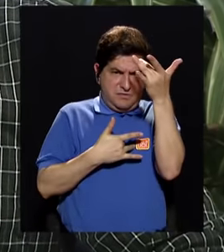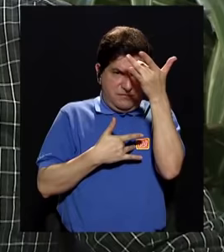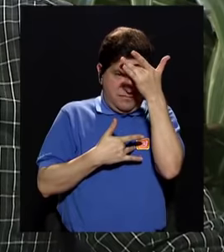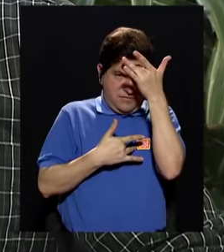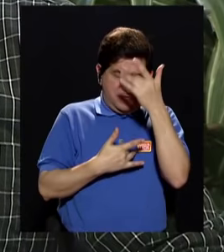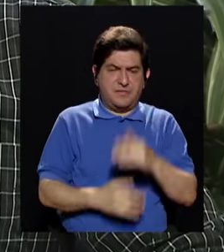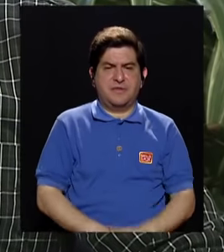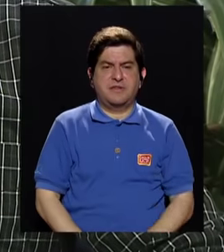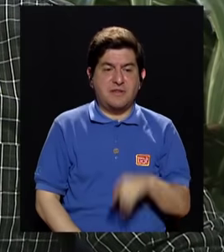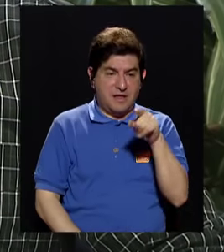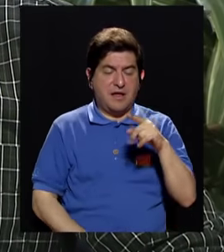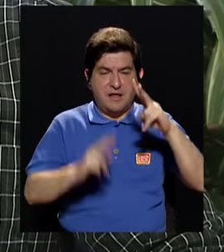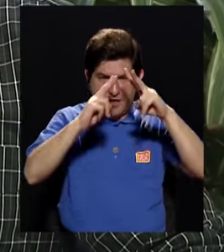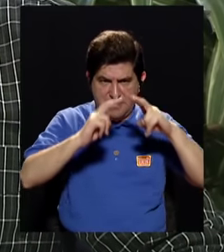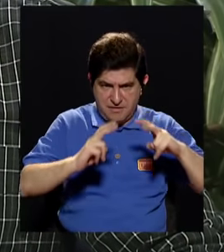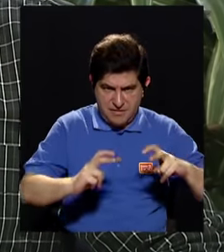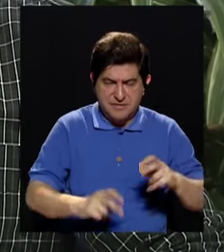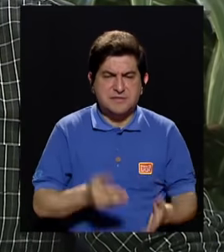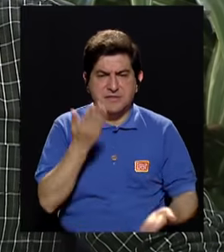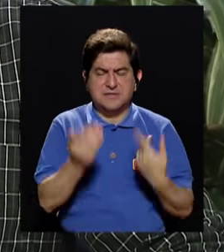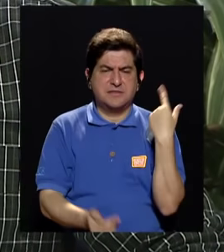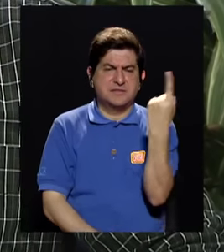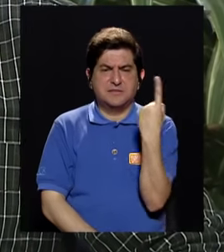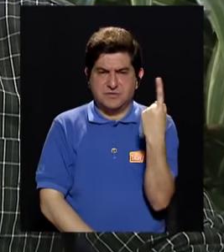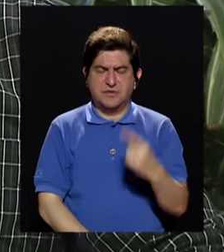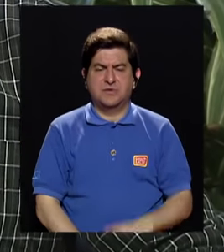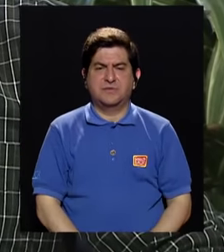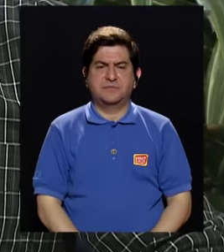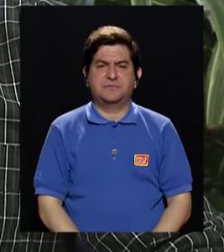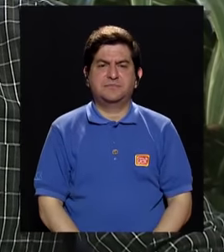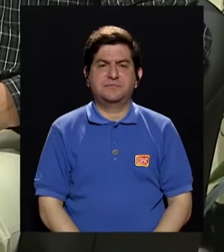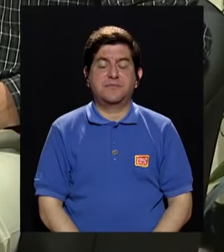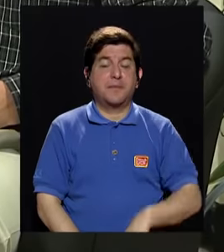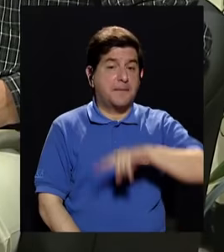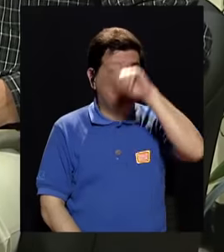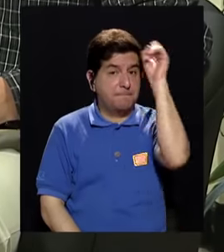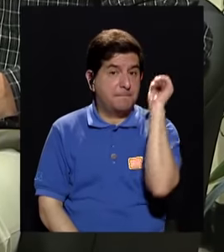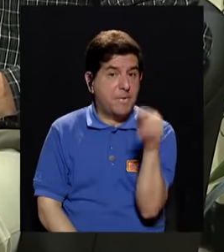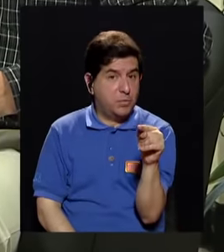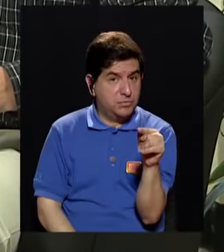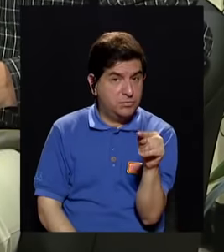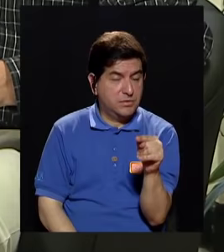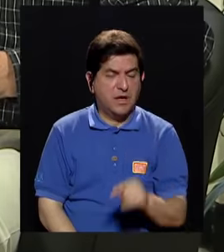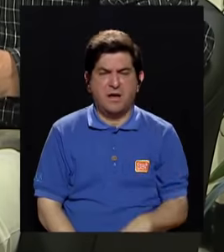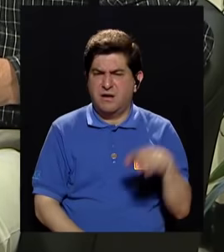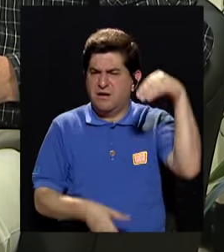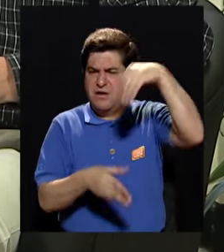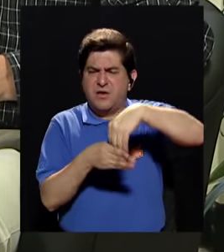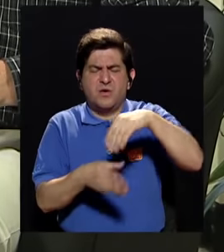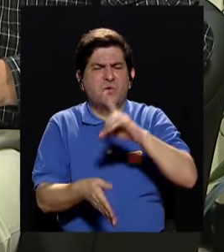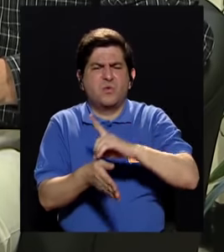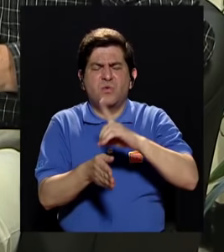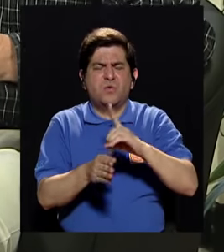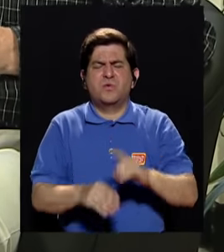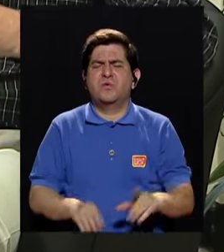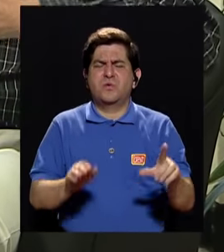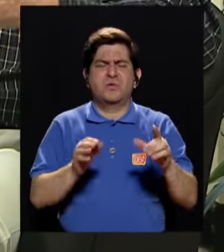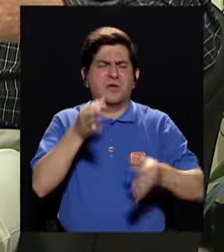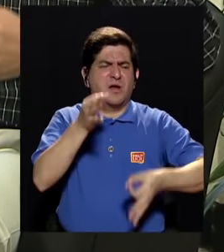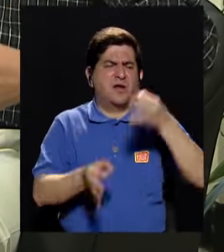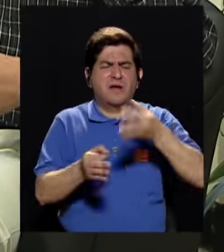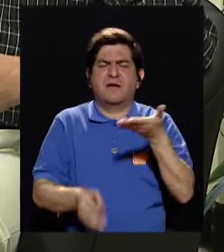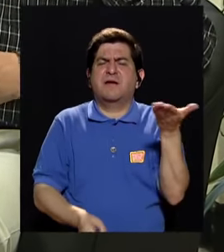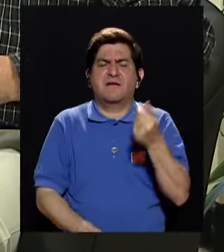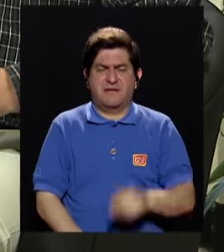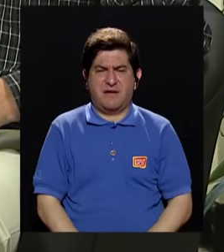propiamente patología forense lo reduce ese aspecto entonces La pregunta es qué abarca la medicina forense qué qué